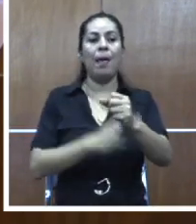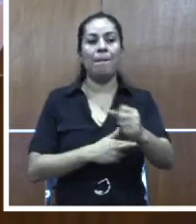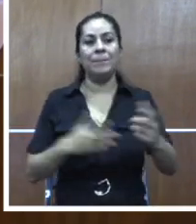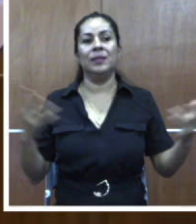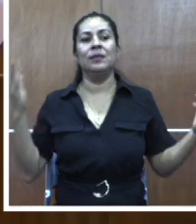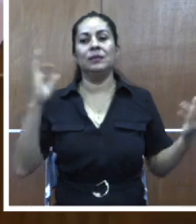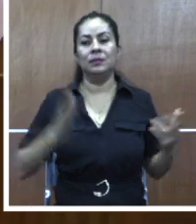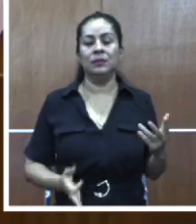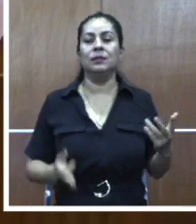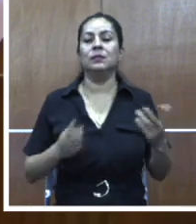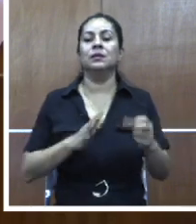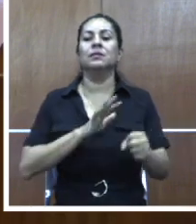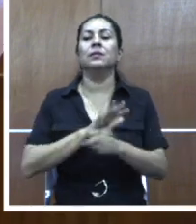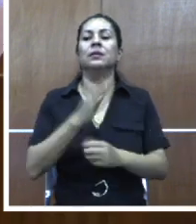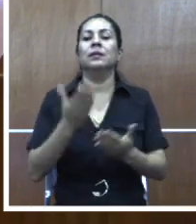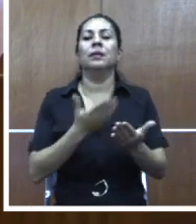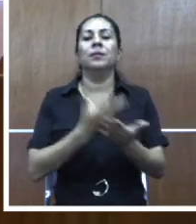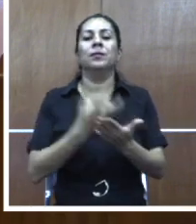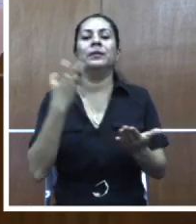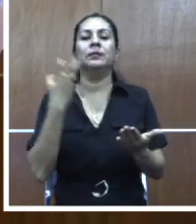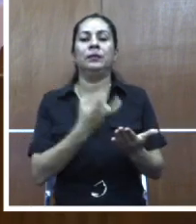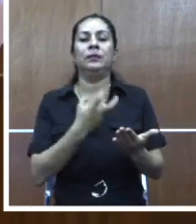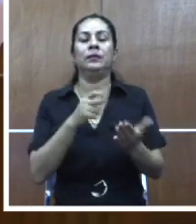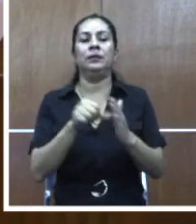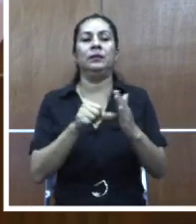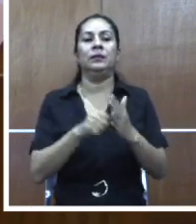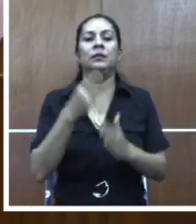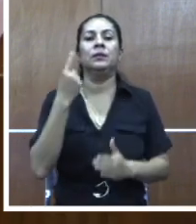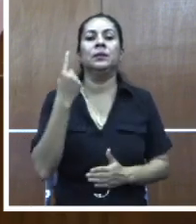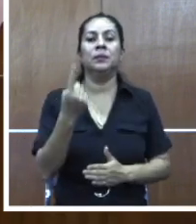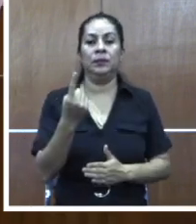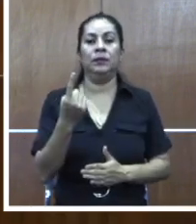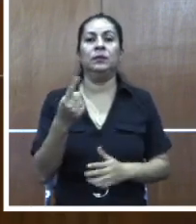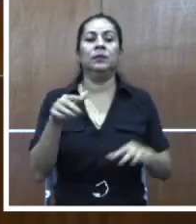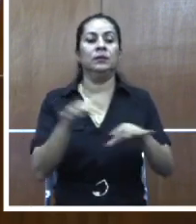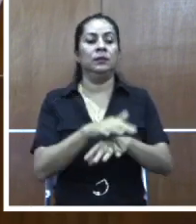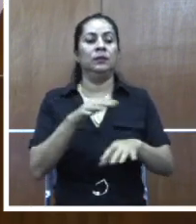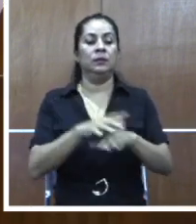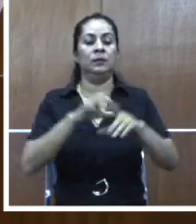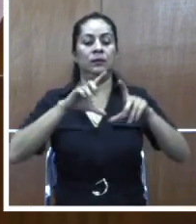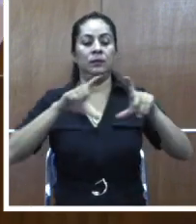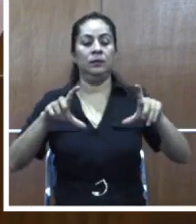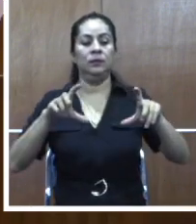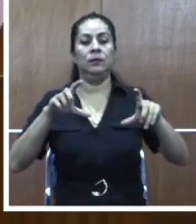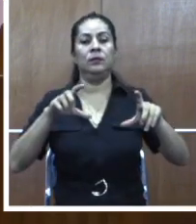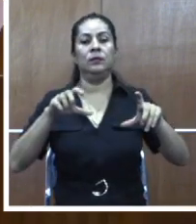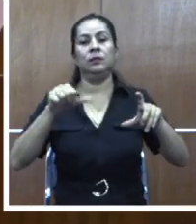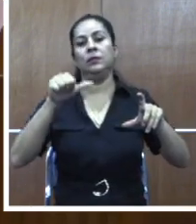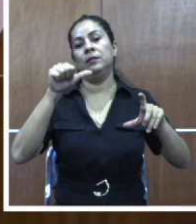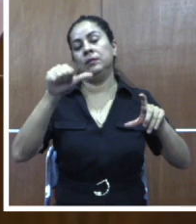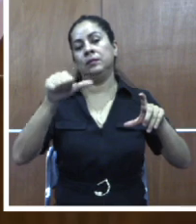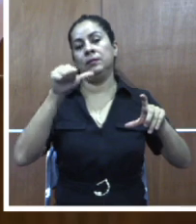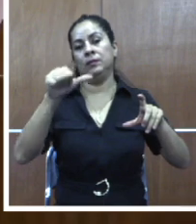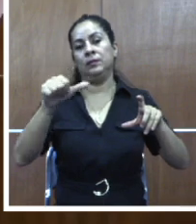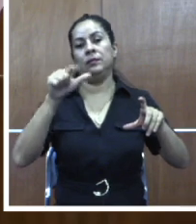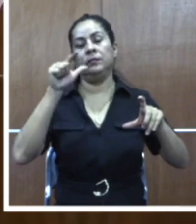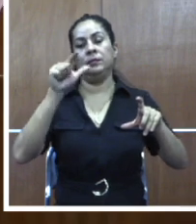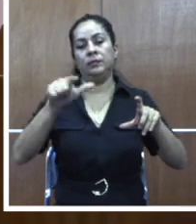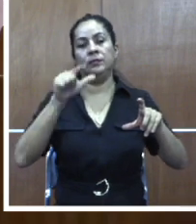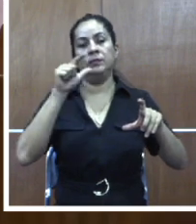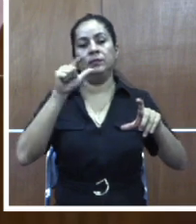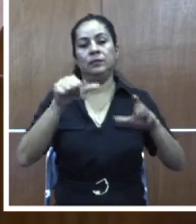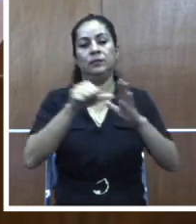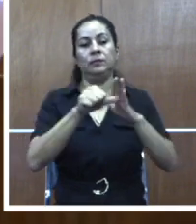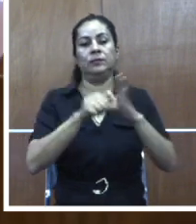se apruebe la siguiente iniciativa. Artículo primero, se reforman las fracciones 16ª y 17ª